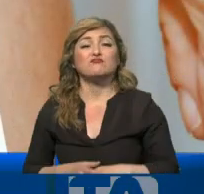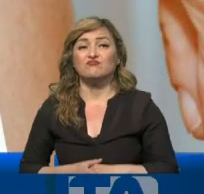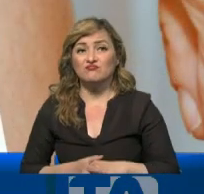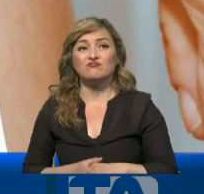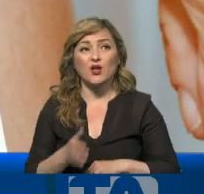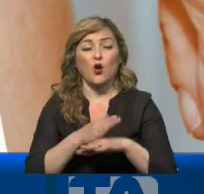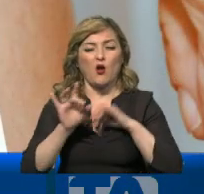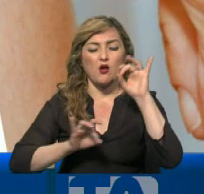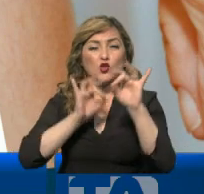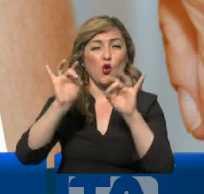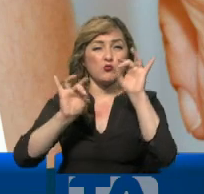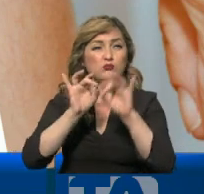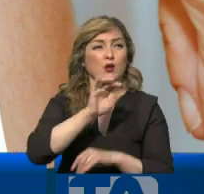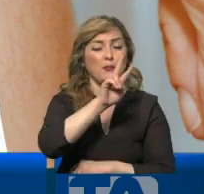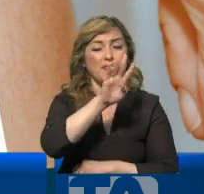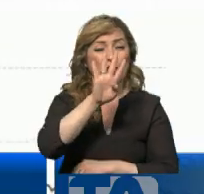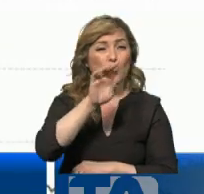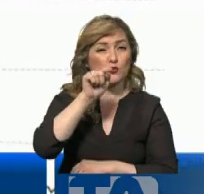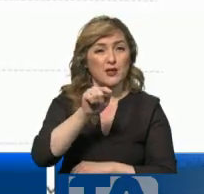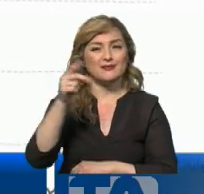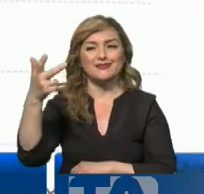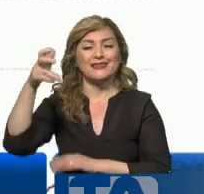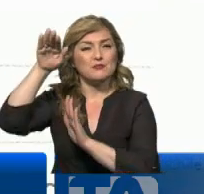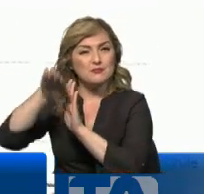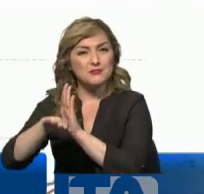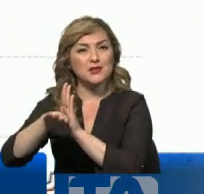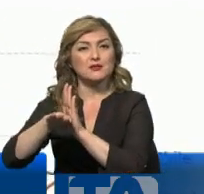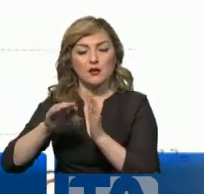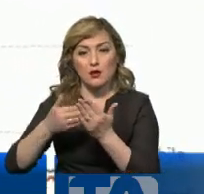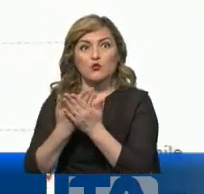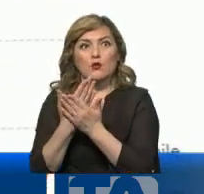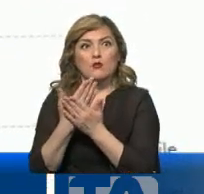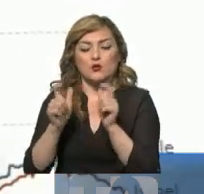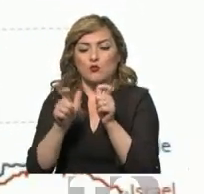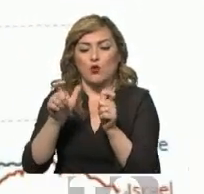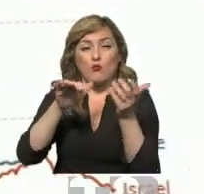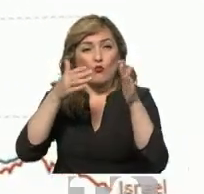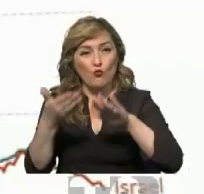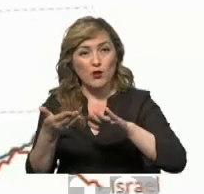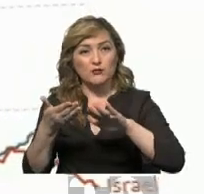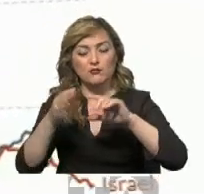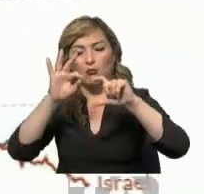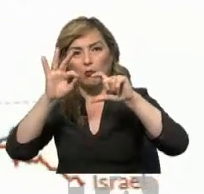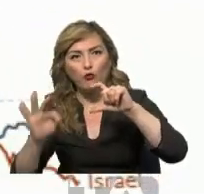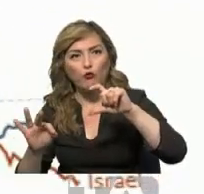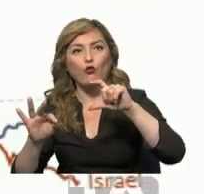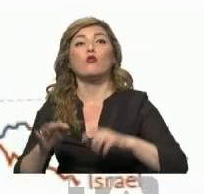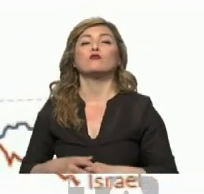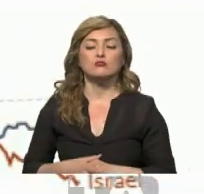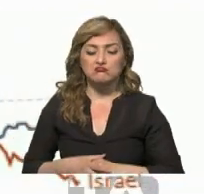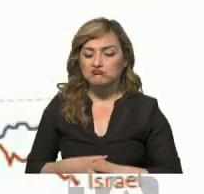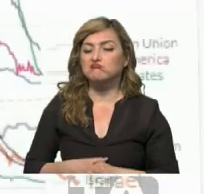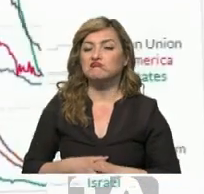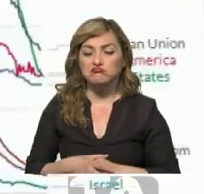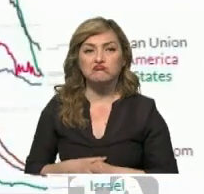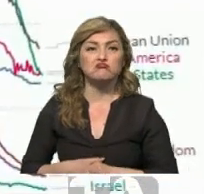pasado de 24.000 a 13.000 cada día. Los casos nuevos y los decesos han caído en estos 3 países. Como parte de un descenso